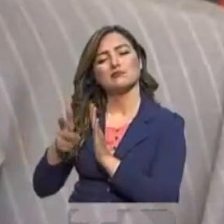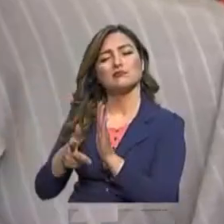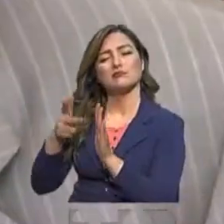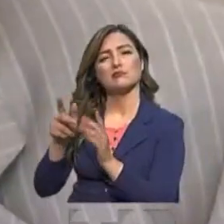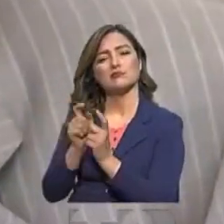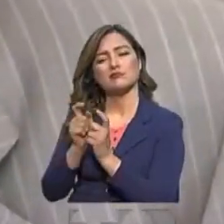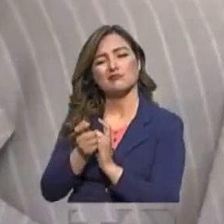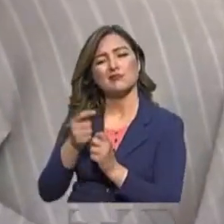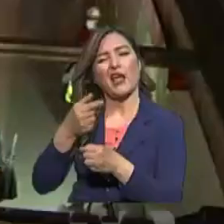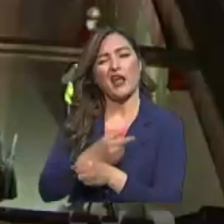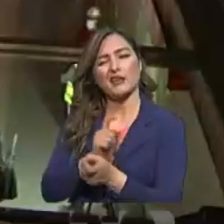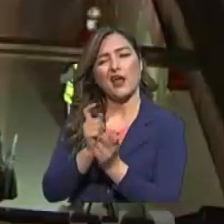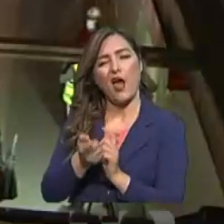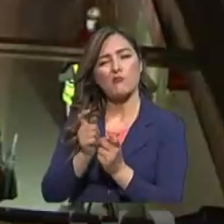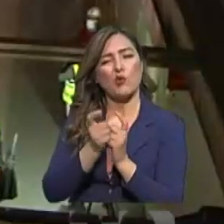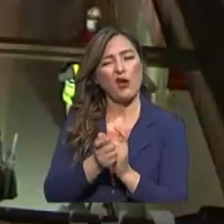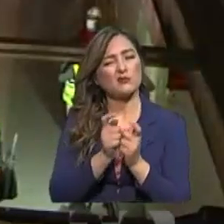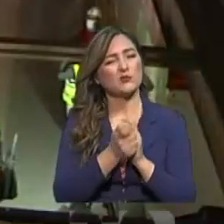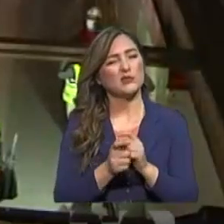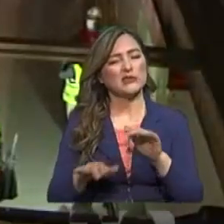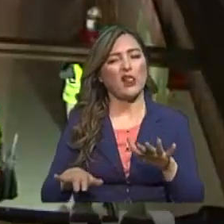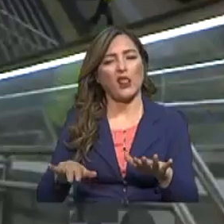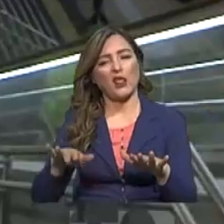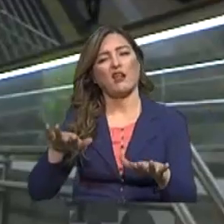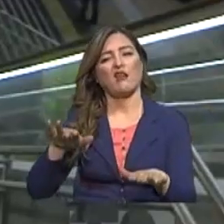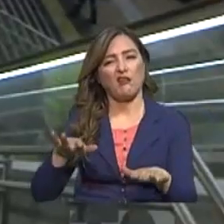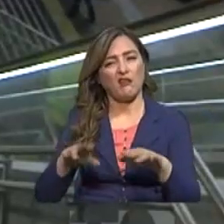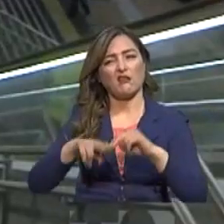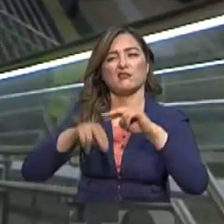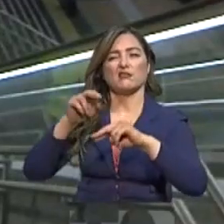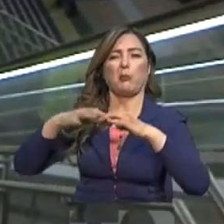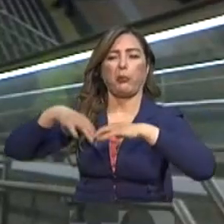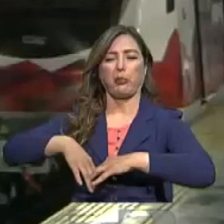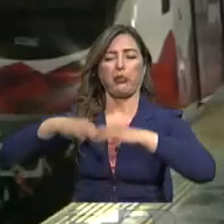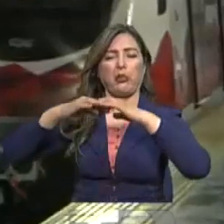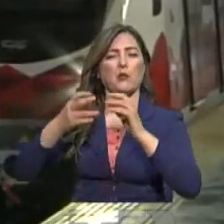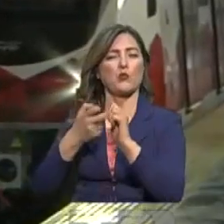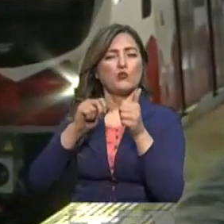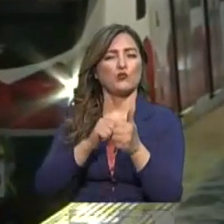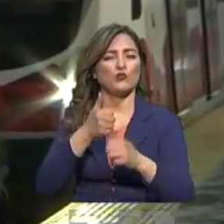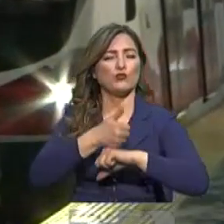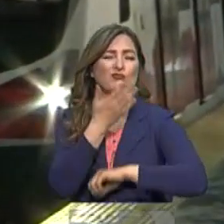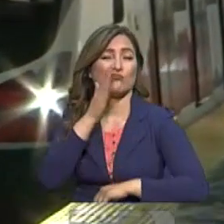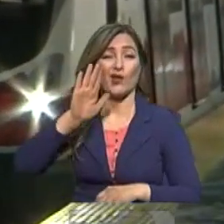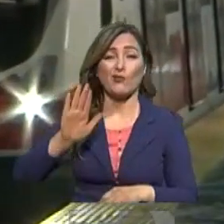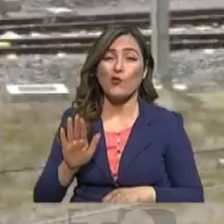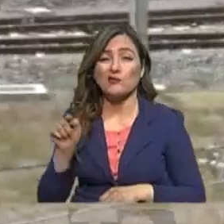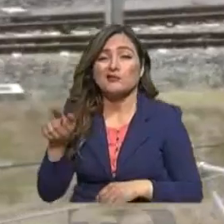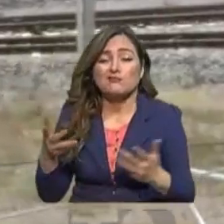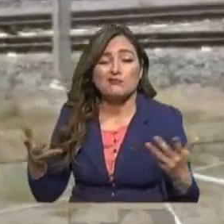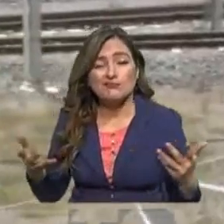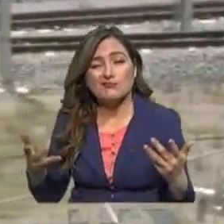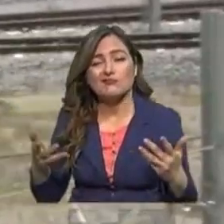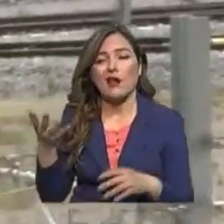cambios constantes de gerentes ha generado inestabilidad a la construcción y que lo ofrecido por las autoridades solo